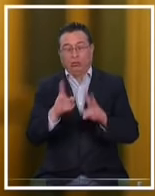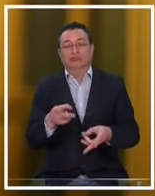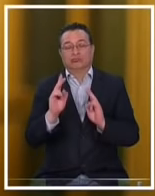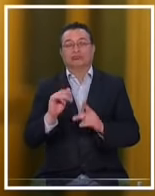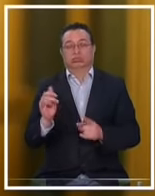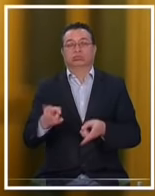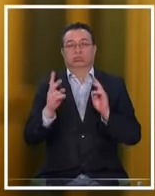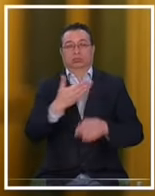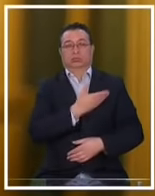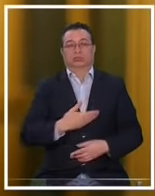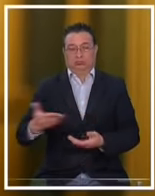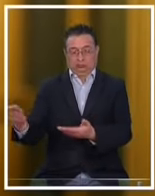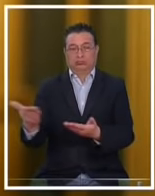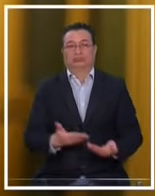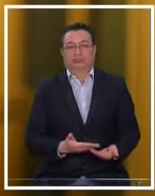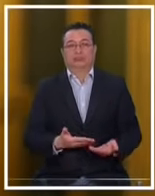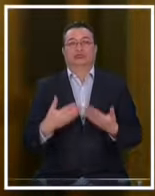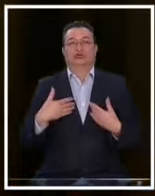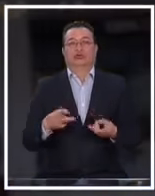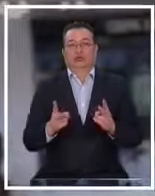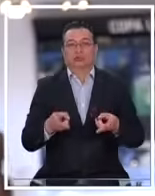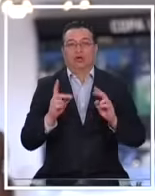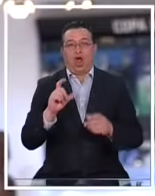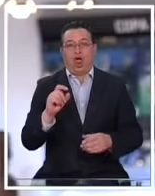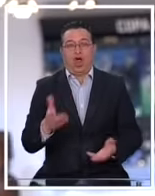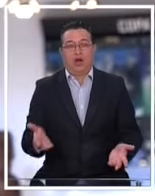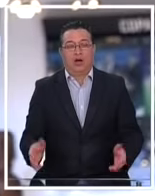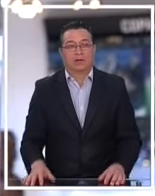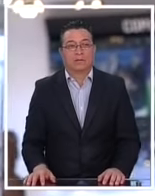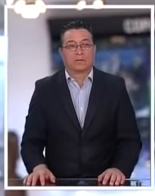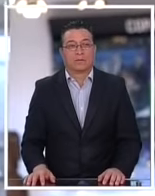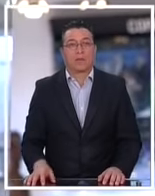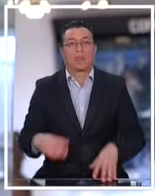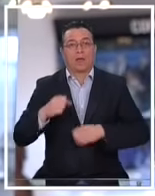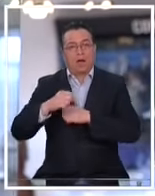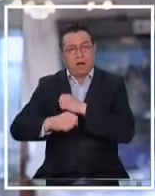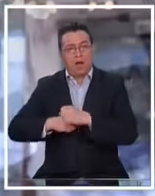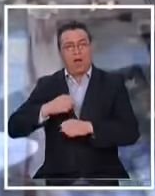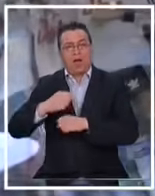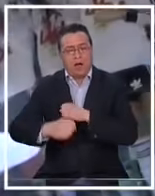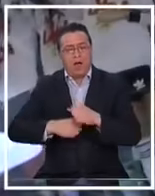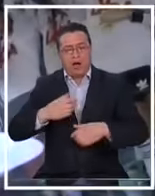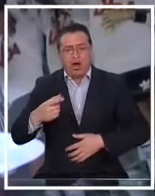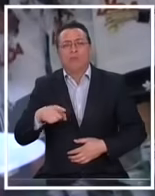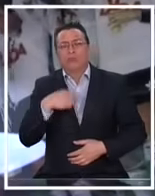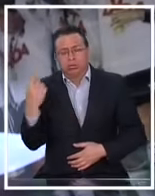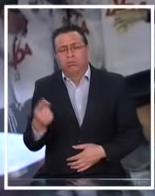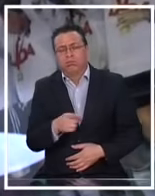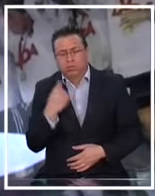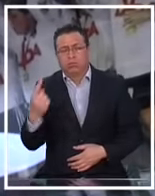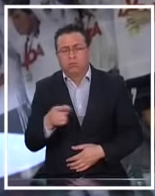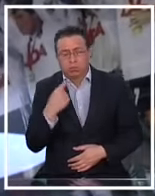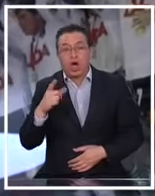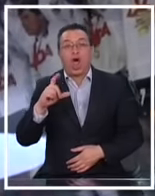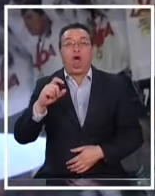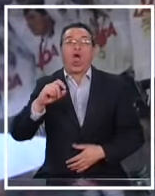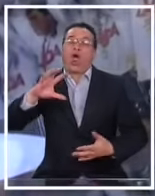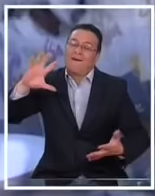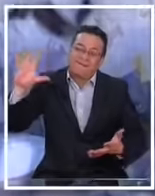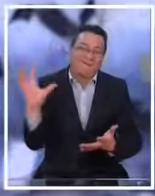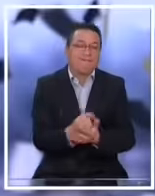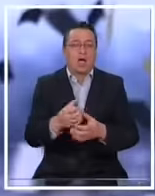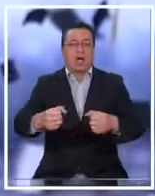que significaba eso, que fue el triunfo de Colo-Colo. Tras décadas de frustraciones, Colo-Colo por fin podía levantar la